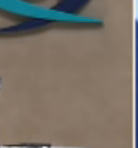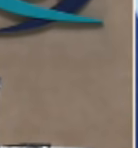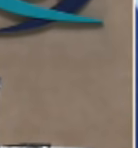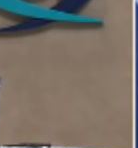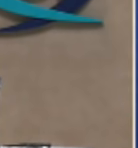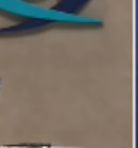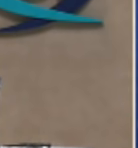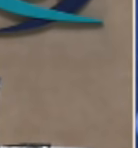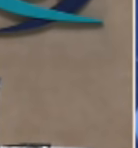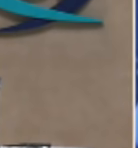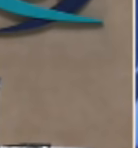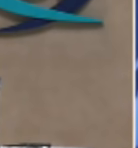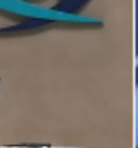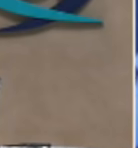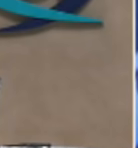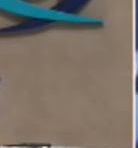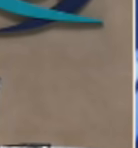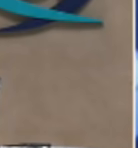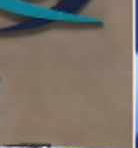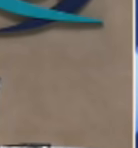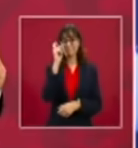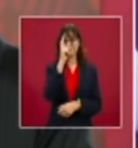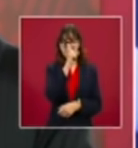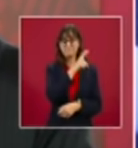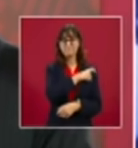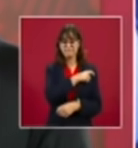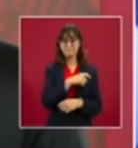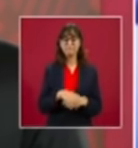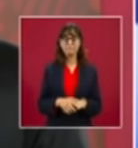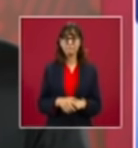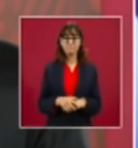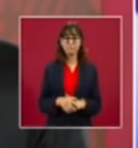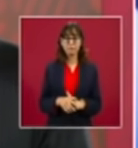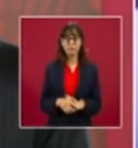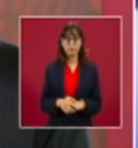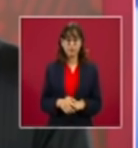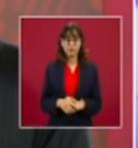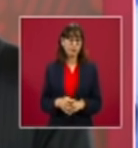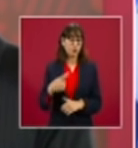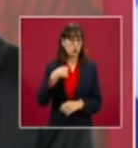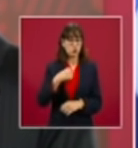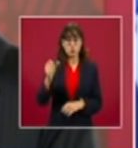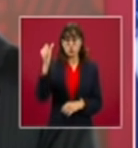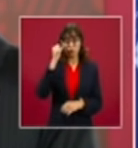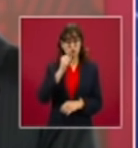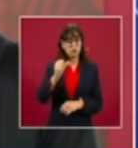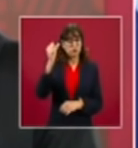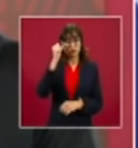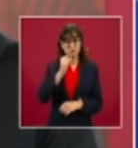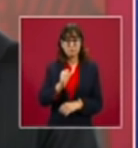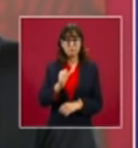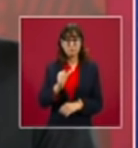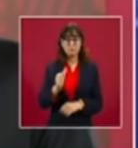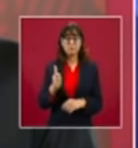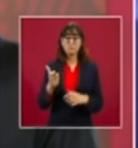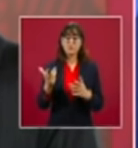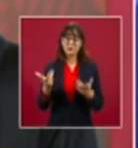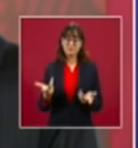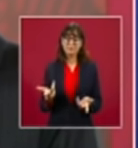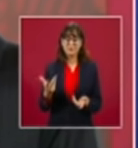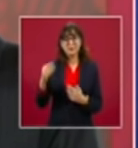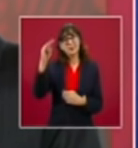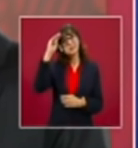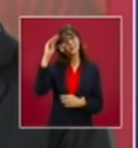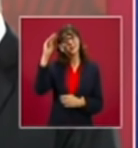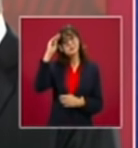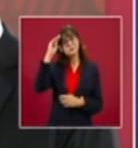fatiga estaban fíjate que yo creo bueno es la interpretación del señor presidente yo creo que no he trabajado nunca con tanto ahínco